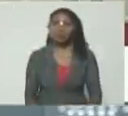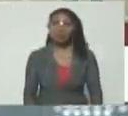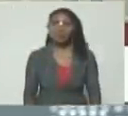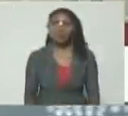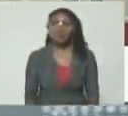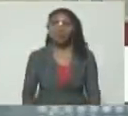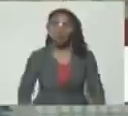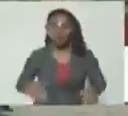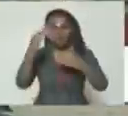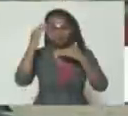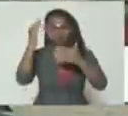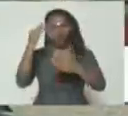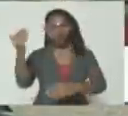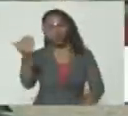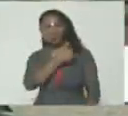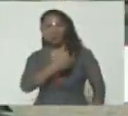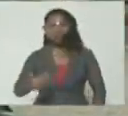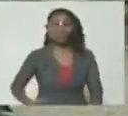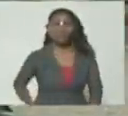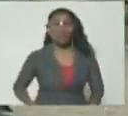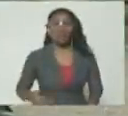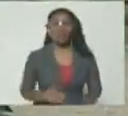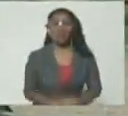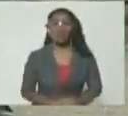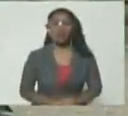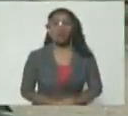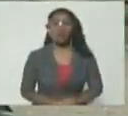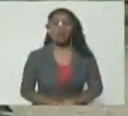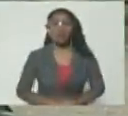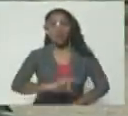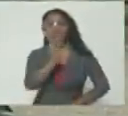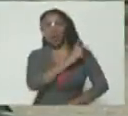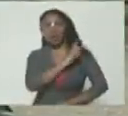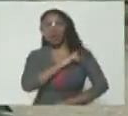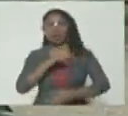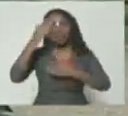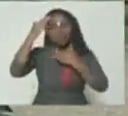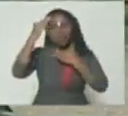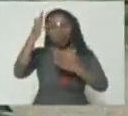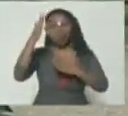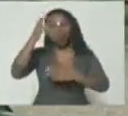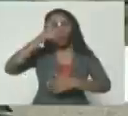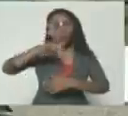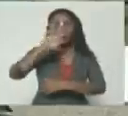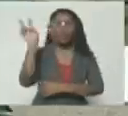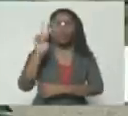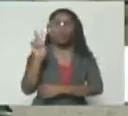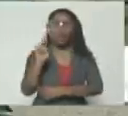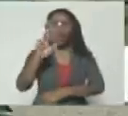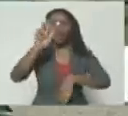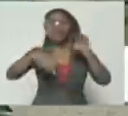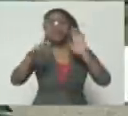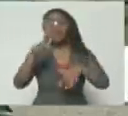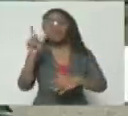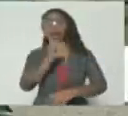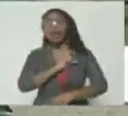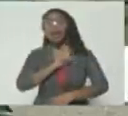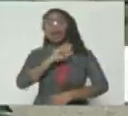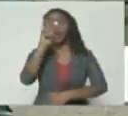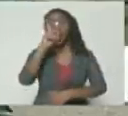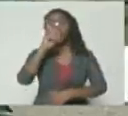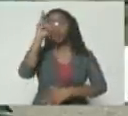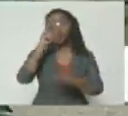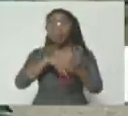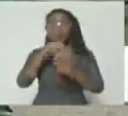Saludos, mi comandante en jefe, presidente. Saludos, pueblo de Venezuela. El 13 de enero del año